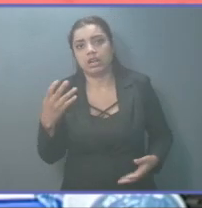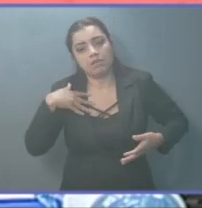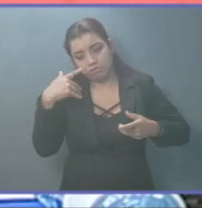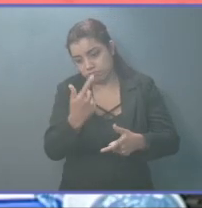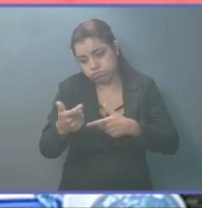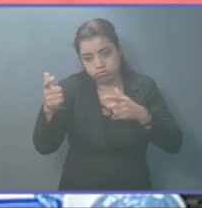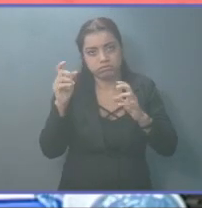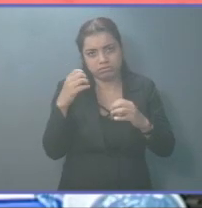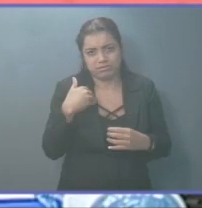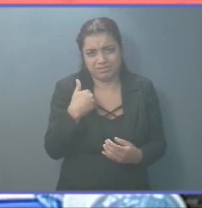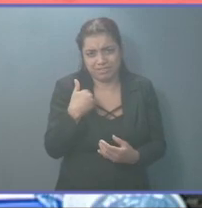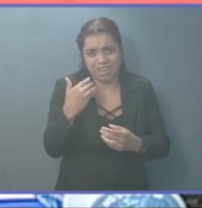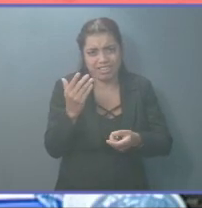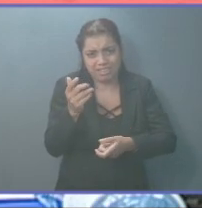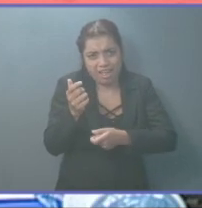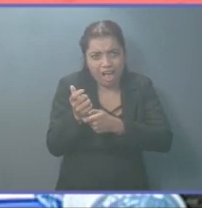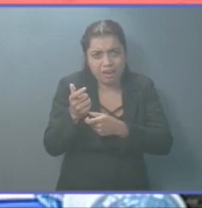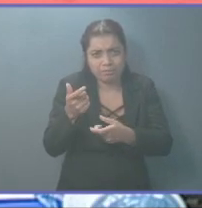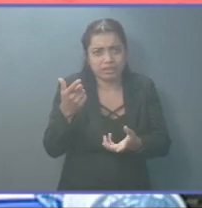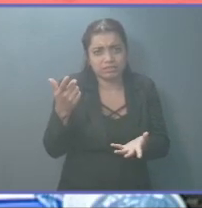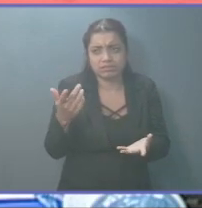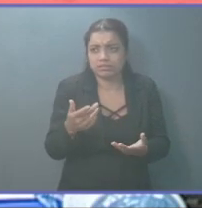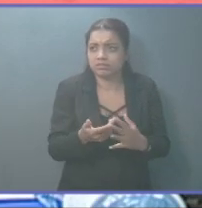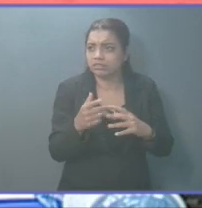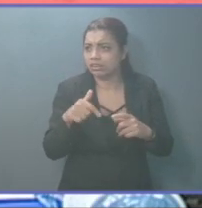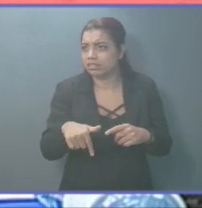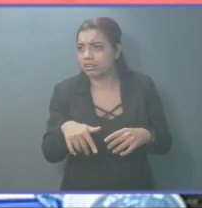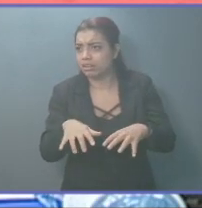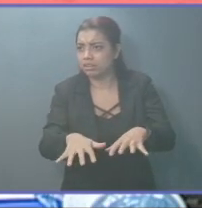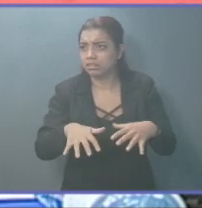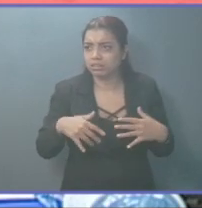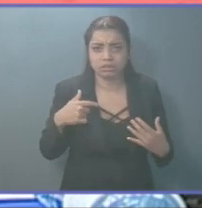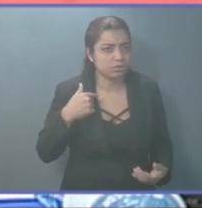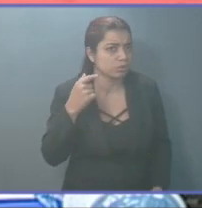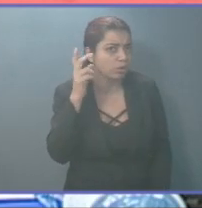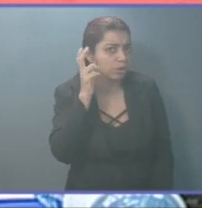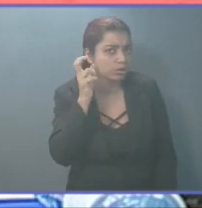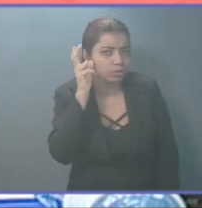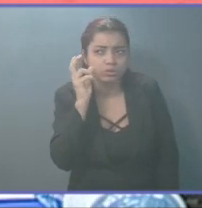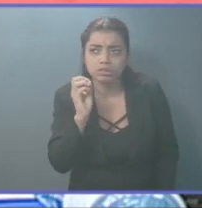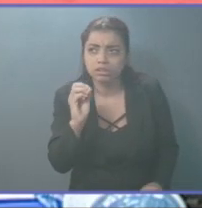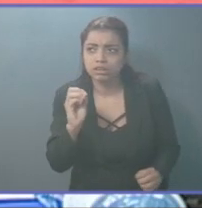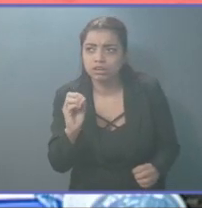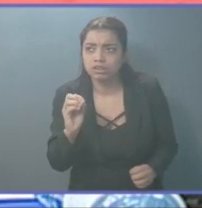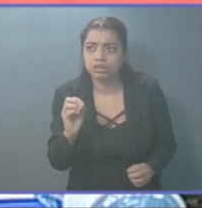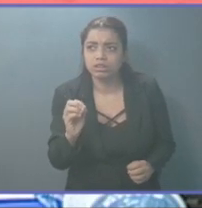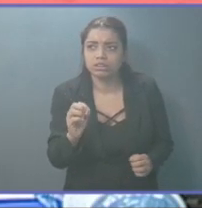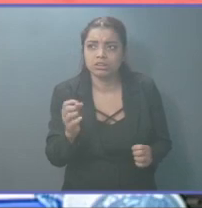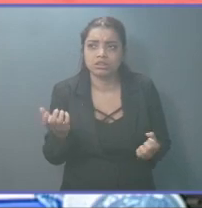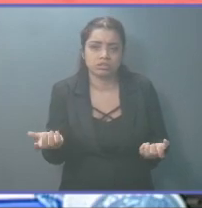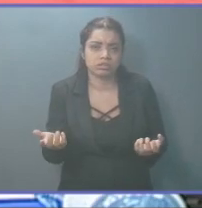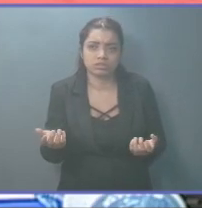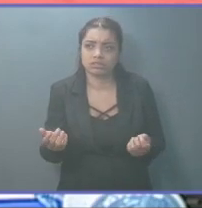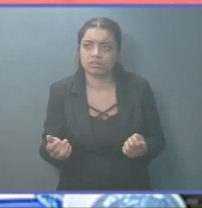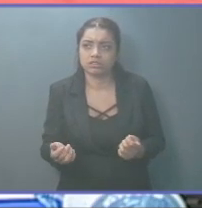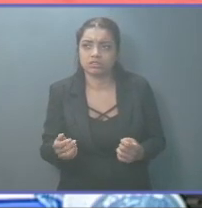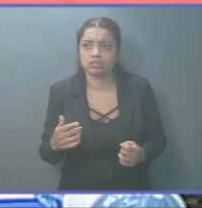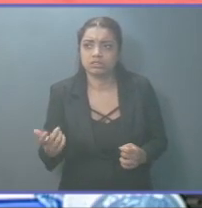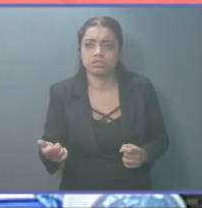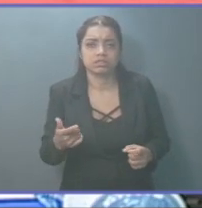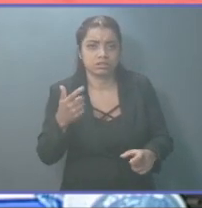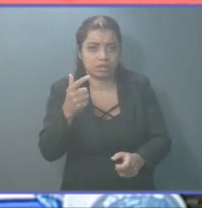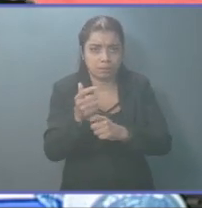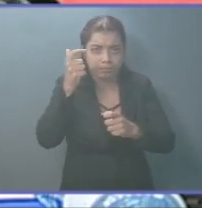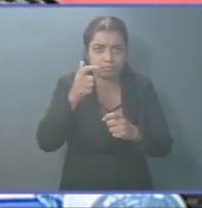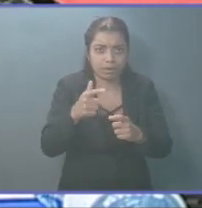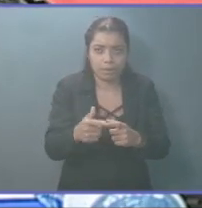En este lugar no escuché yo que el personal haya cargado